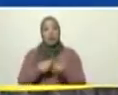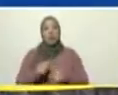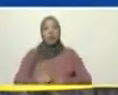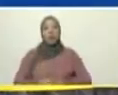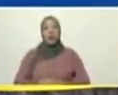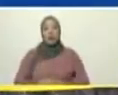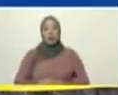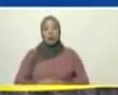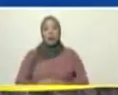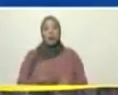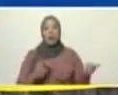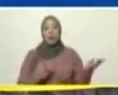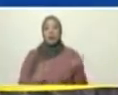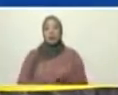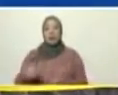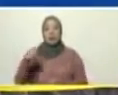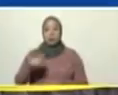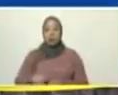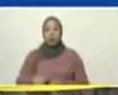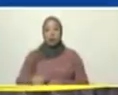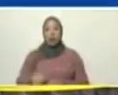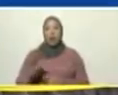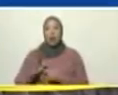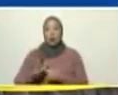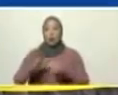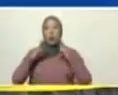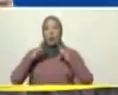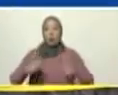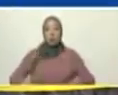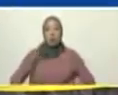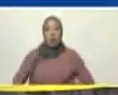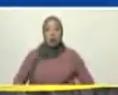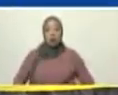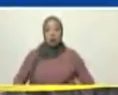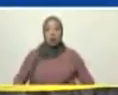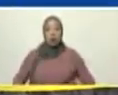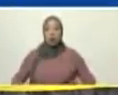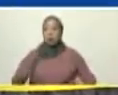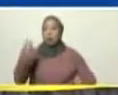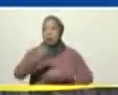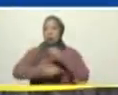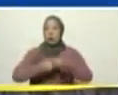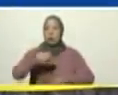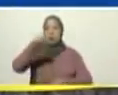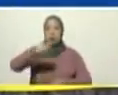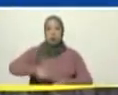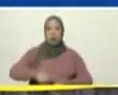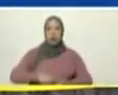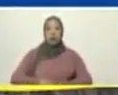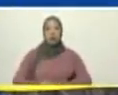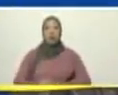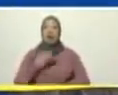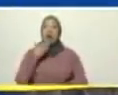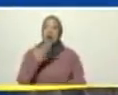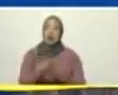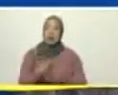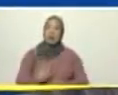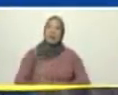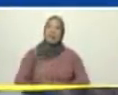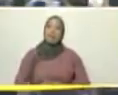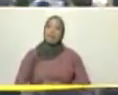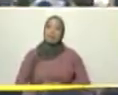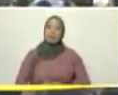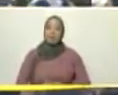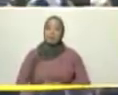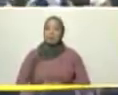debate, el cara a cara, el ser humano con el ser humano, lo que triunfa en estos escenarios. Gracias. Bueno, gracias a